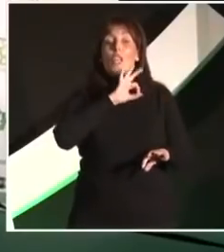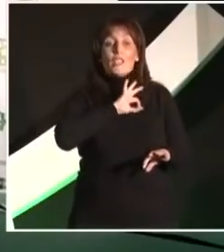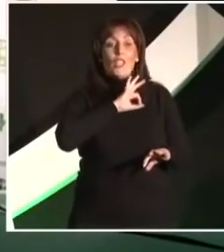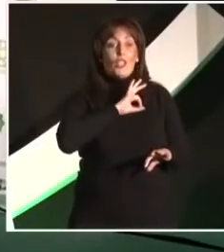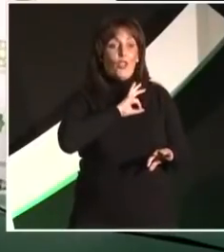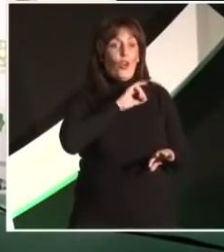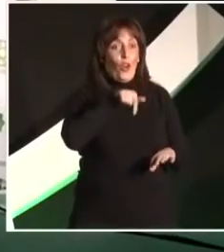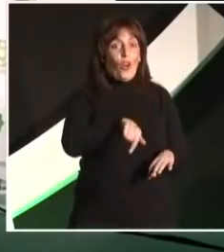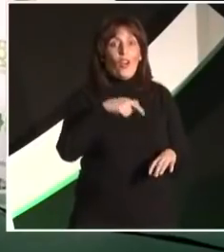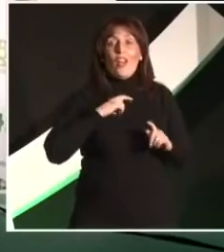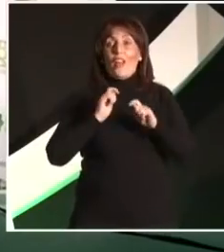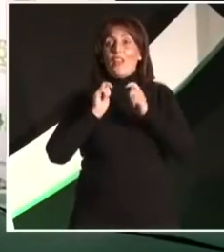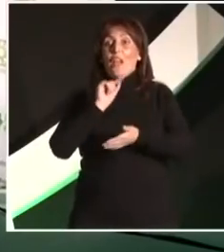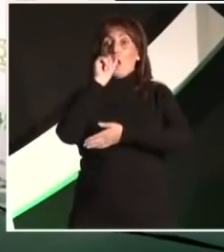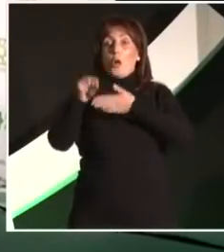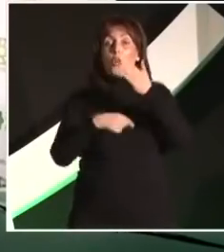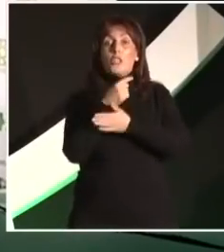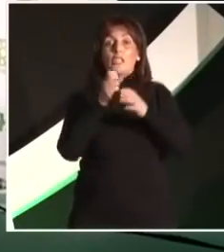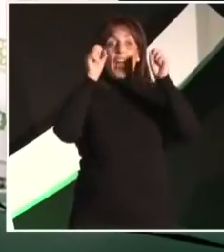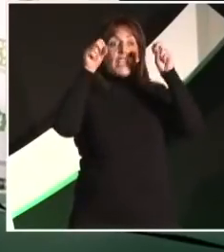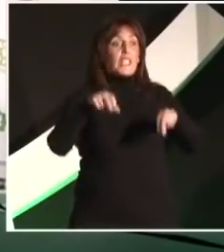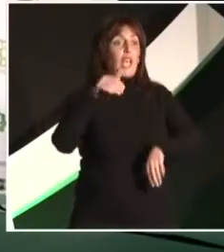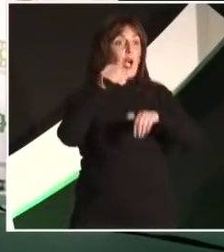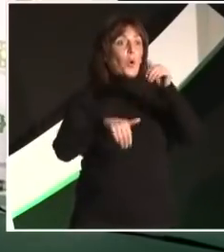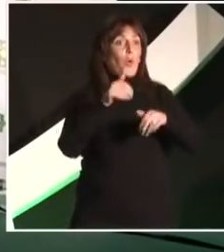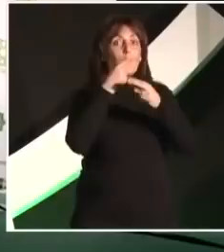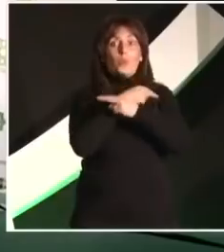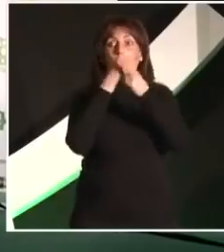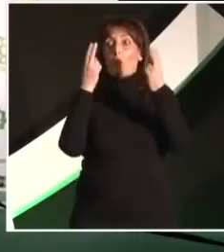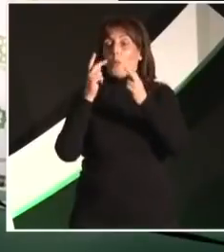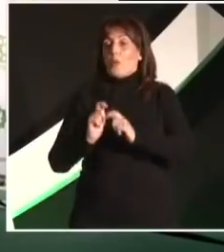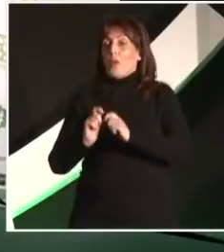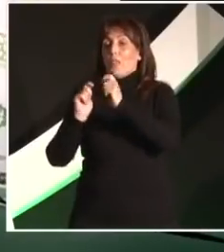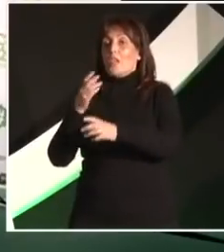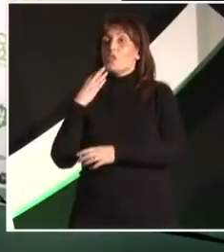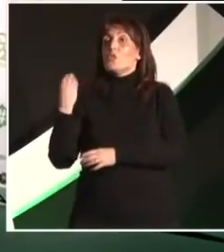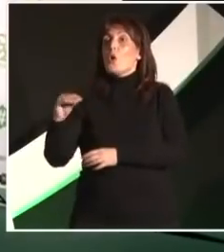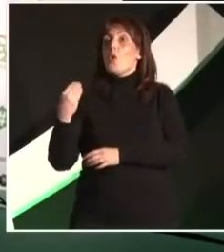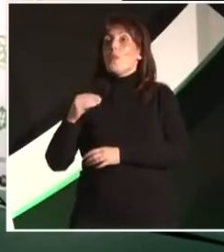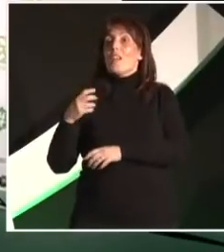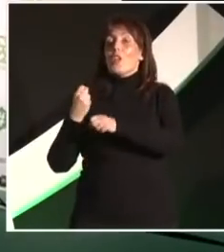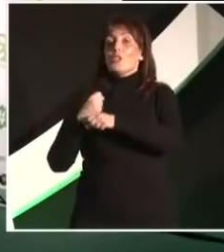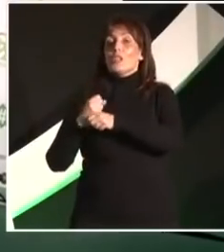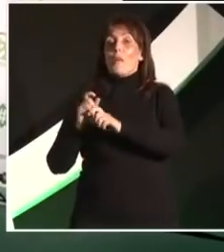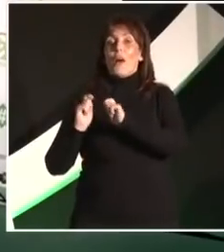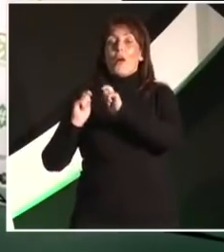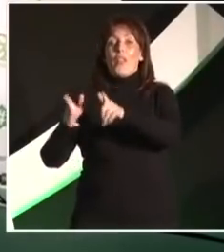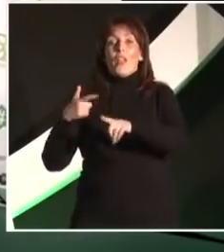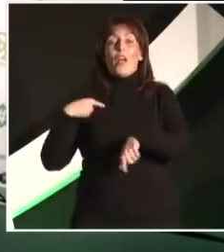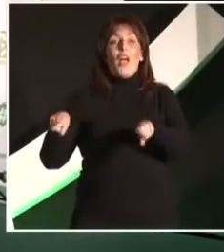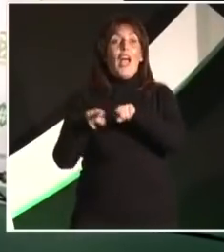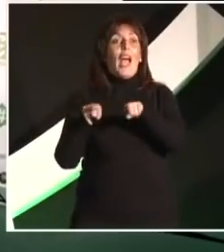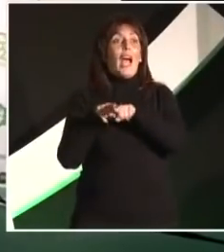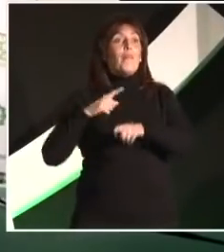un contrato sin un concurso público a la empresa donde trabajaba su sobrino. El mismo señor que colocó a su hermana